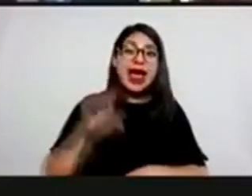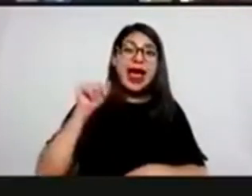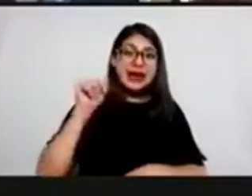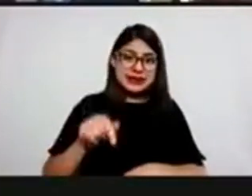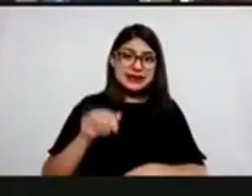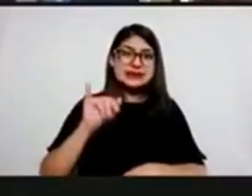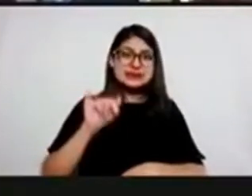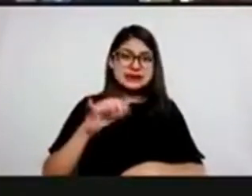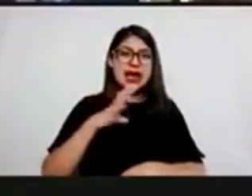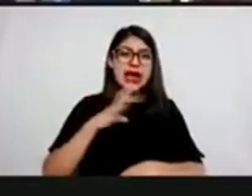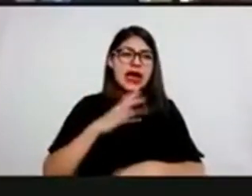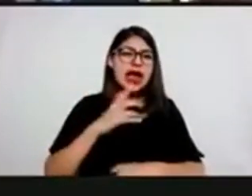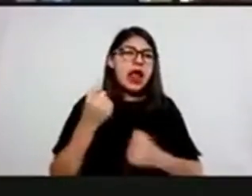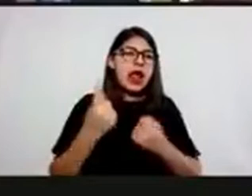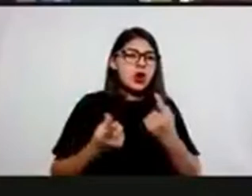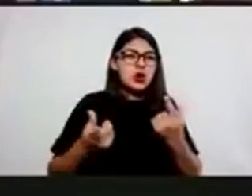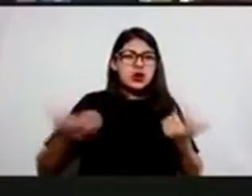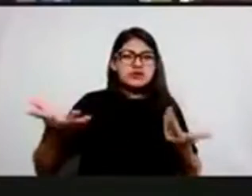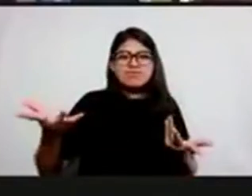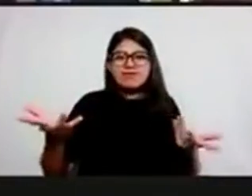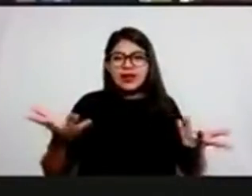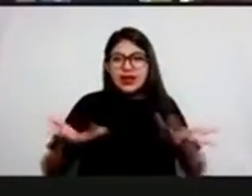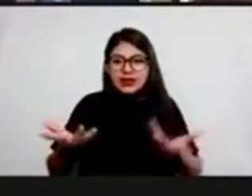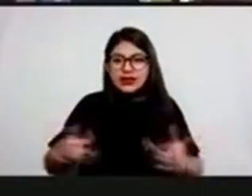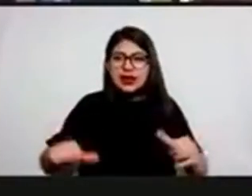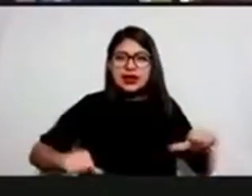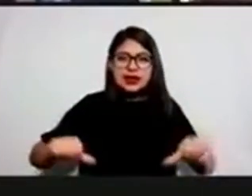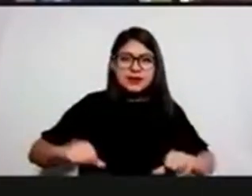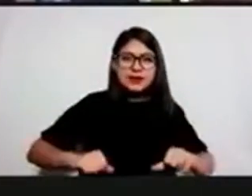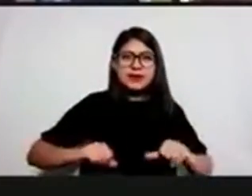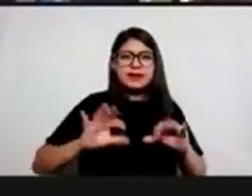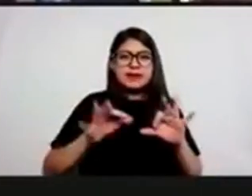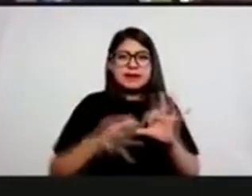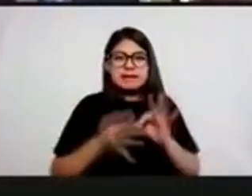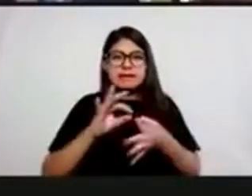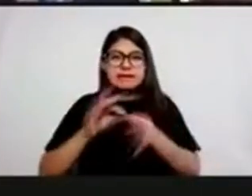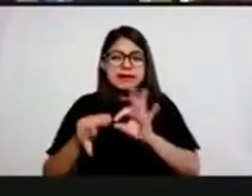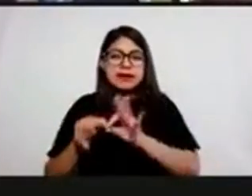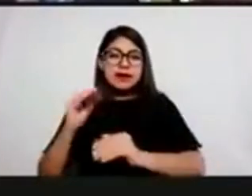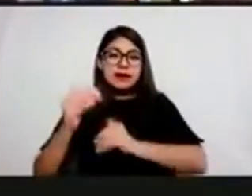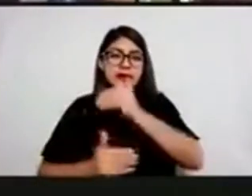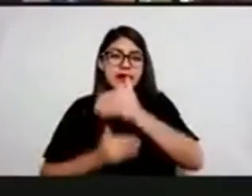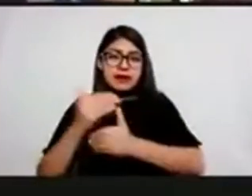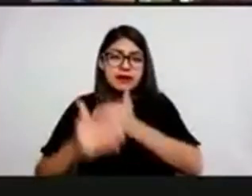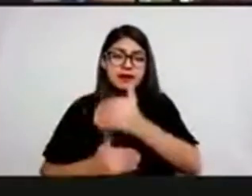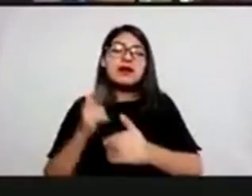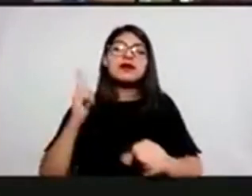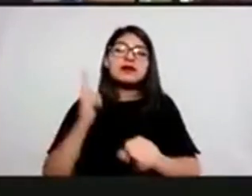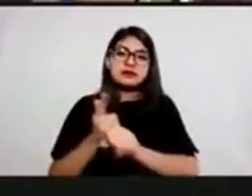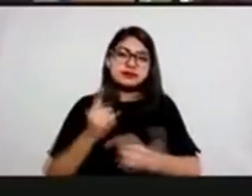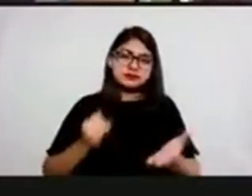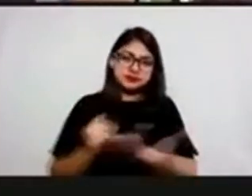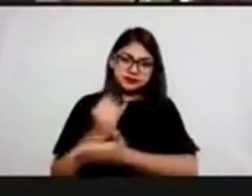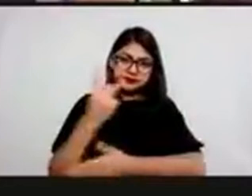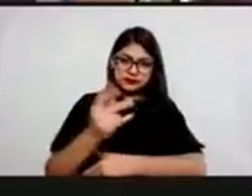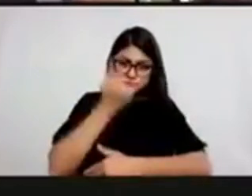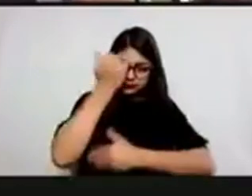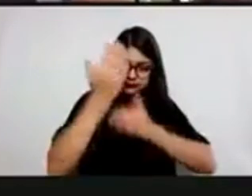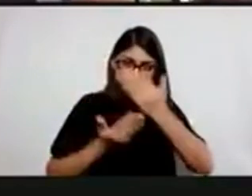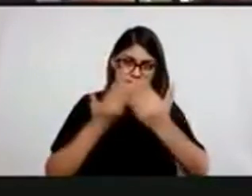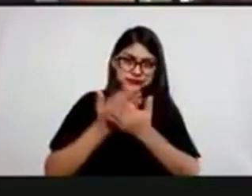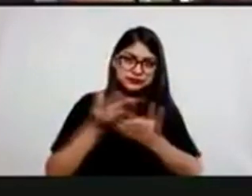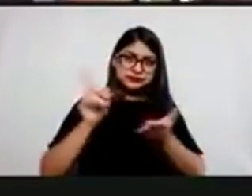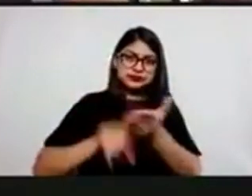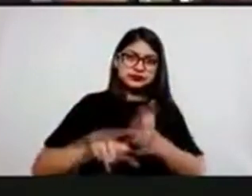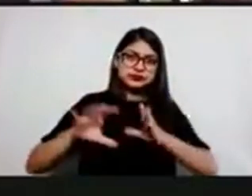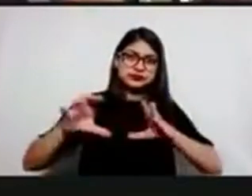ciertas actividades concatenadas que dan pauta para llegar a la decisión que se está proponiendo por parte de la